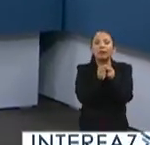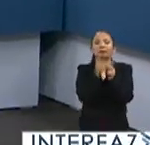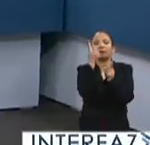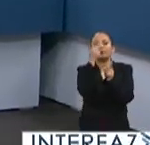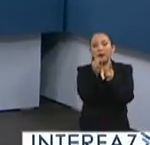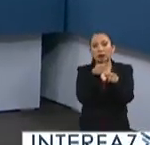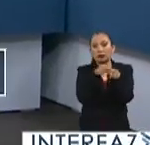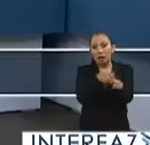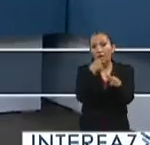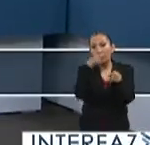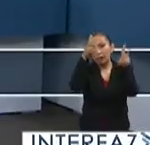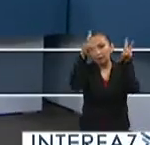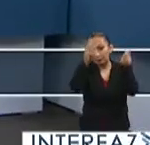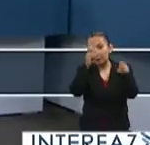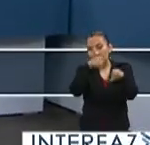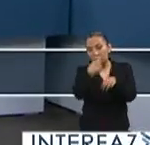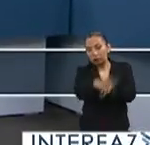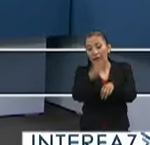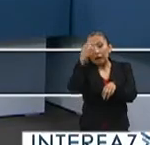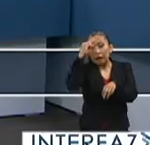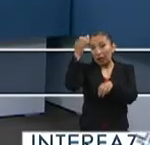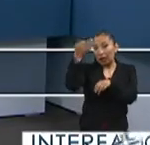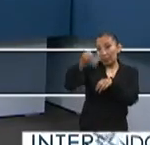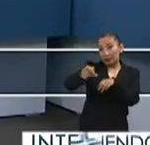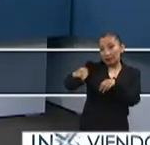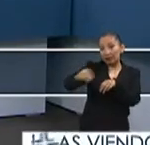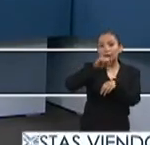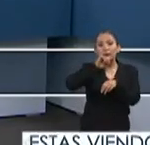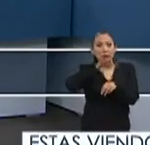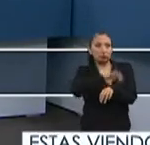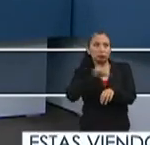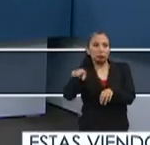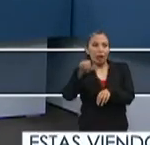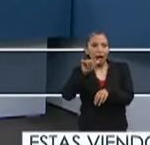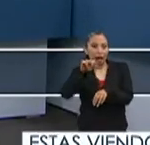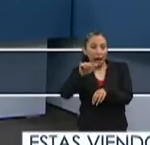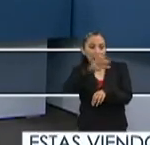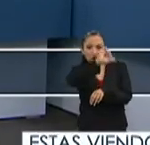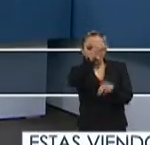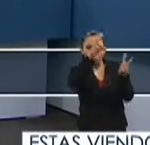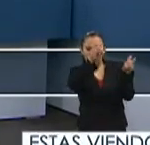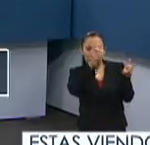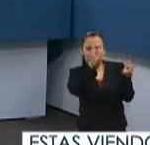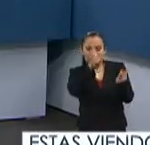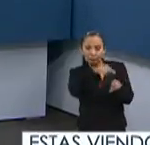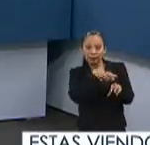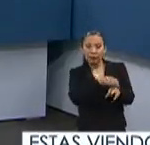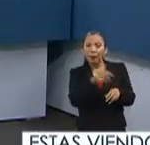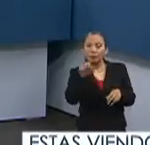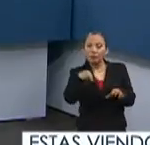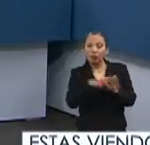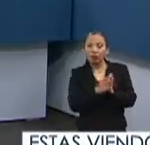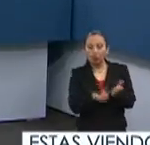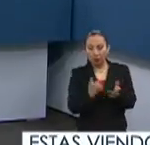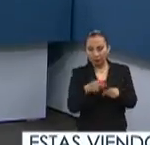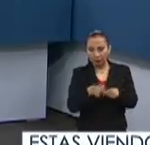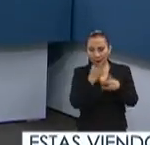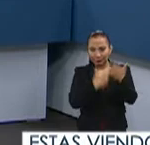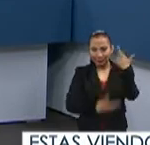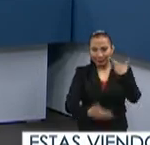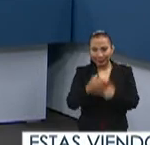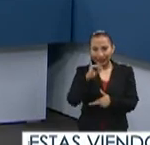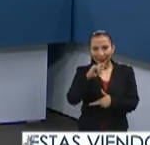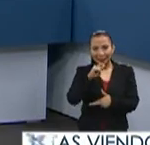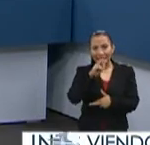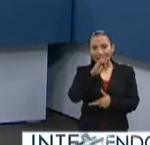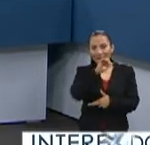para poder seguir hablando no solo de la inteligencia artificial, el tema favorito de Ana Cris, sino de otros asuntos también relacionados con este libro. Vamos a hacer una pausa, regresamos